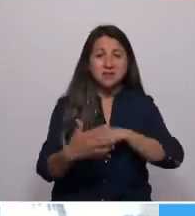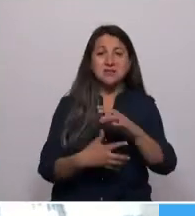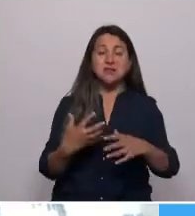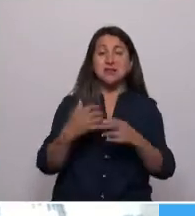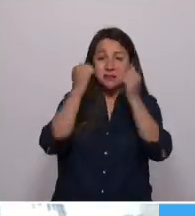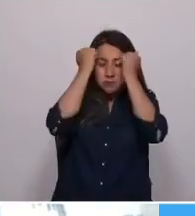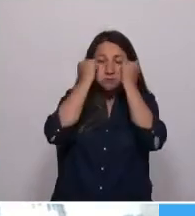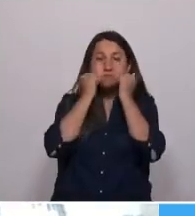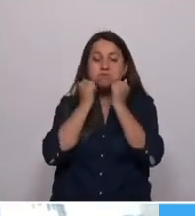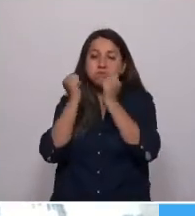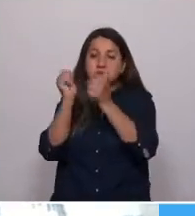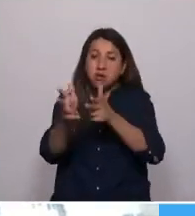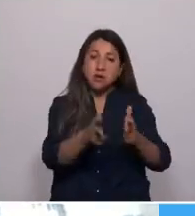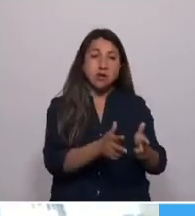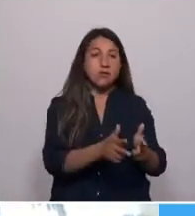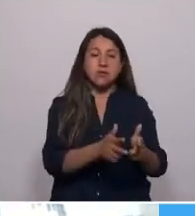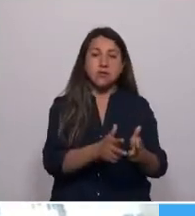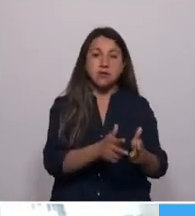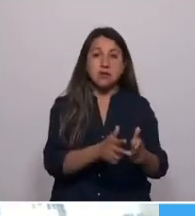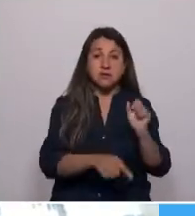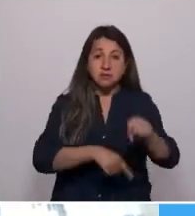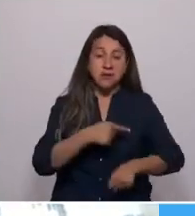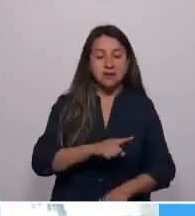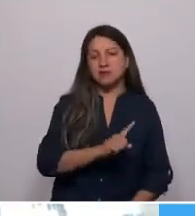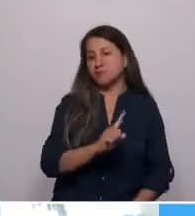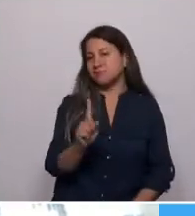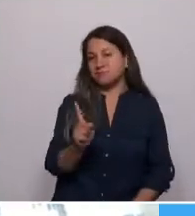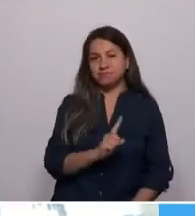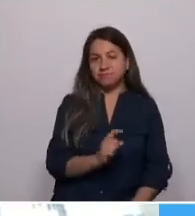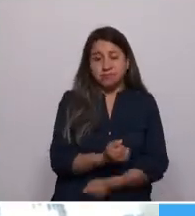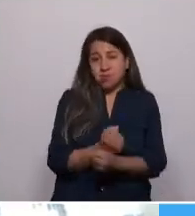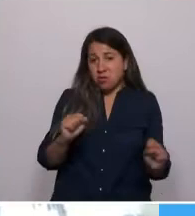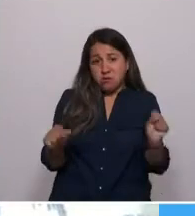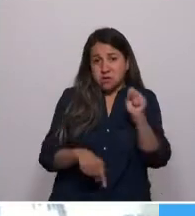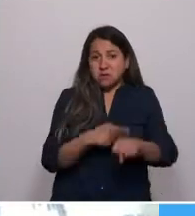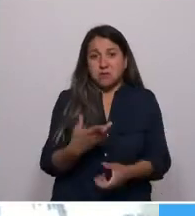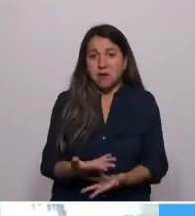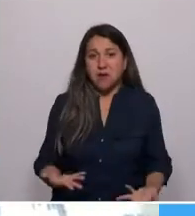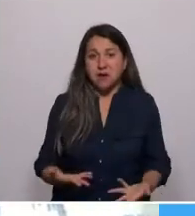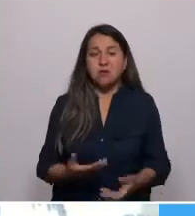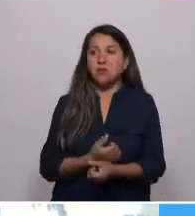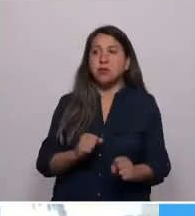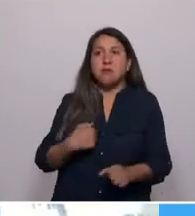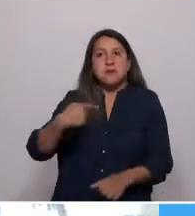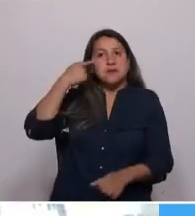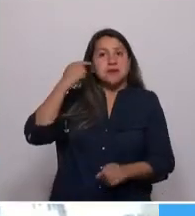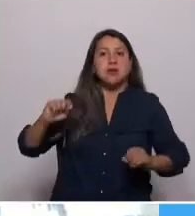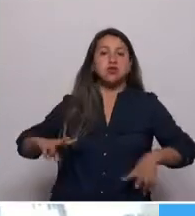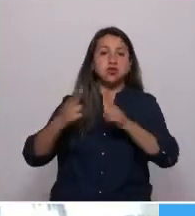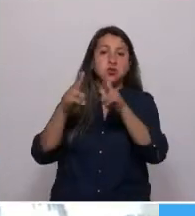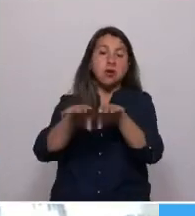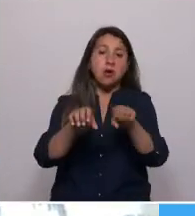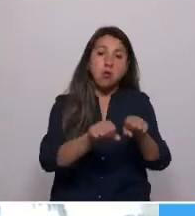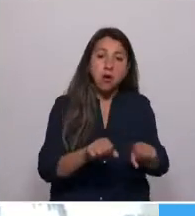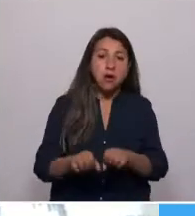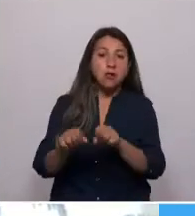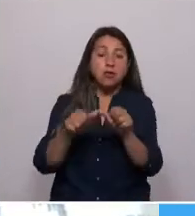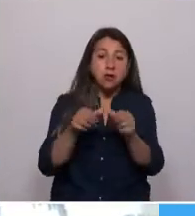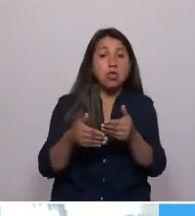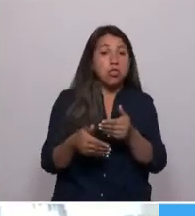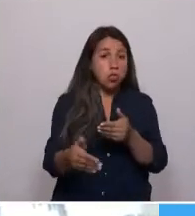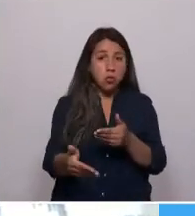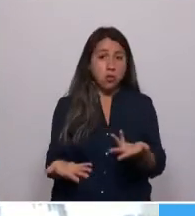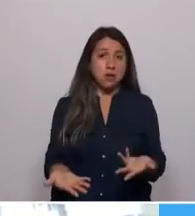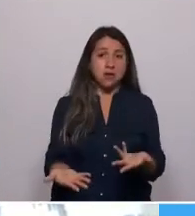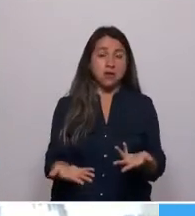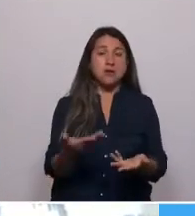no pueden justificarse jamás no podemos pretender construir acuerdos largos y duraderos que